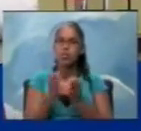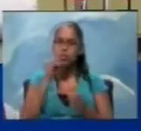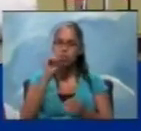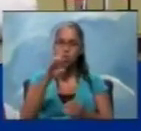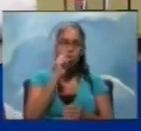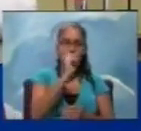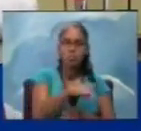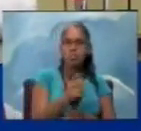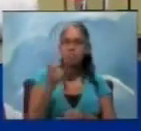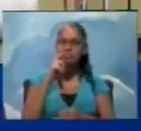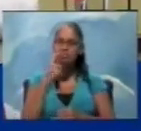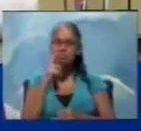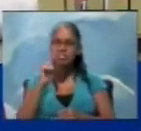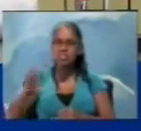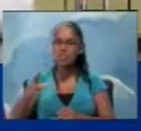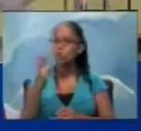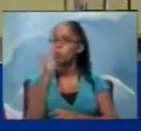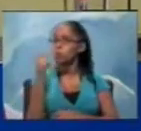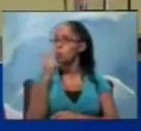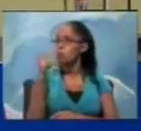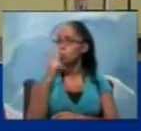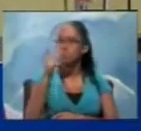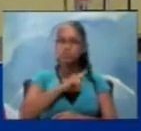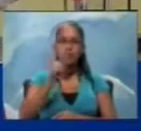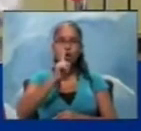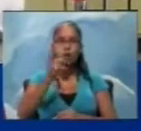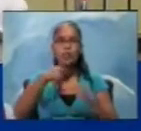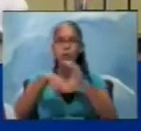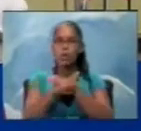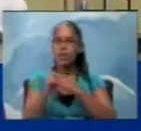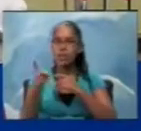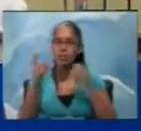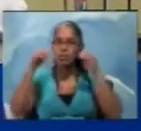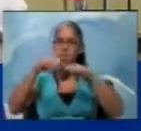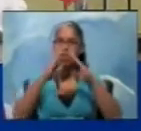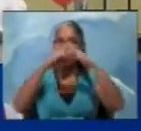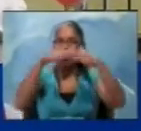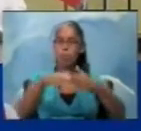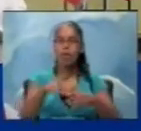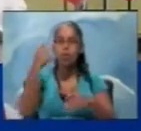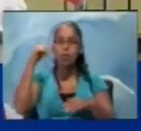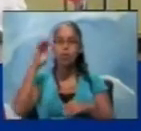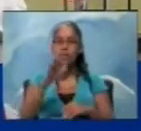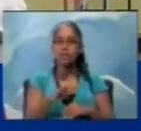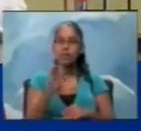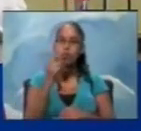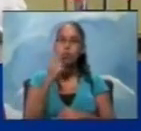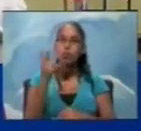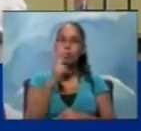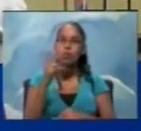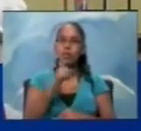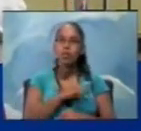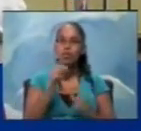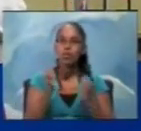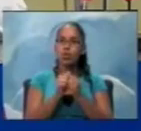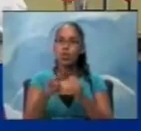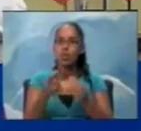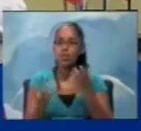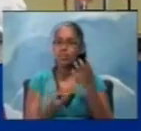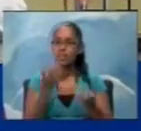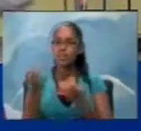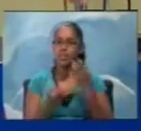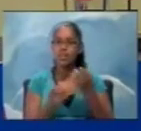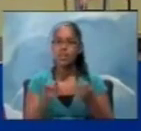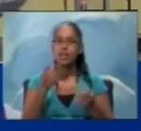escupiendo chimó y fumando cigarrillos, que nos vaya a prender un barco por estar fumando tabaco con la candela para adentro.